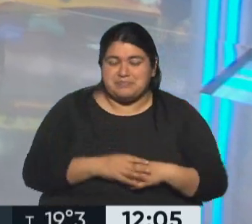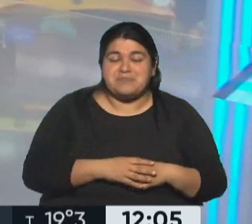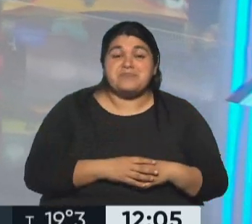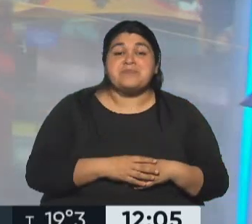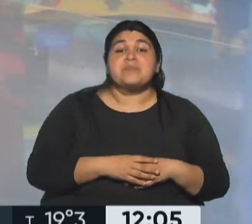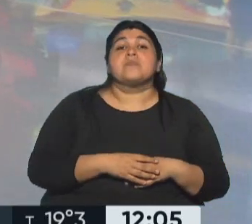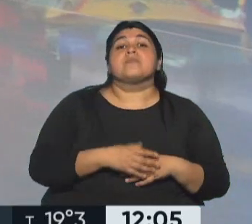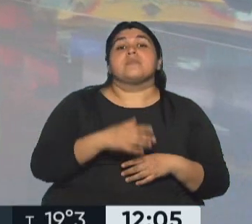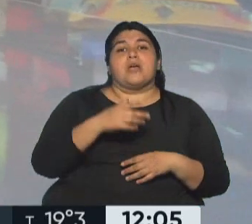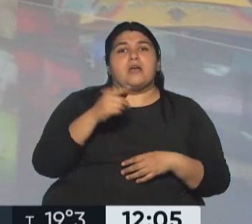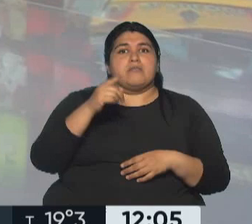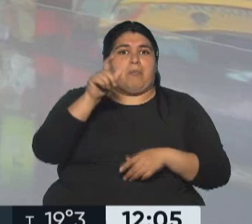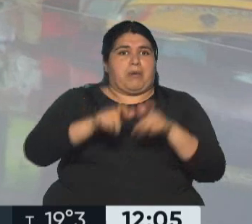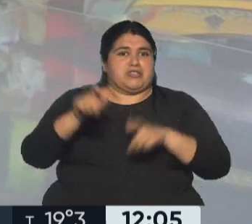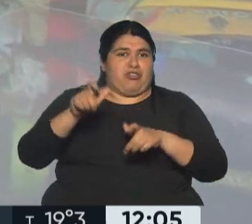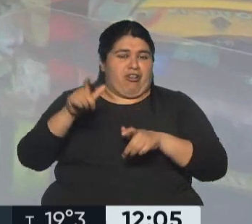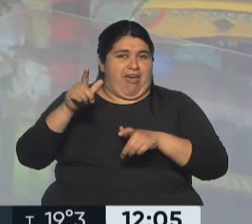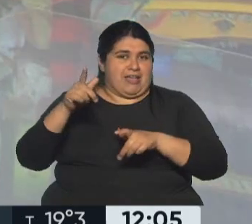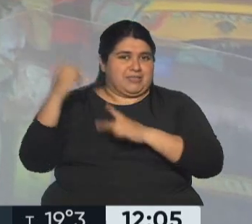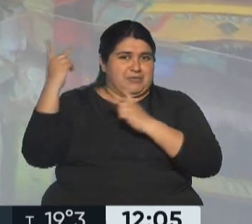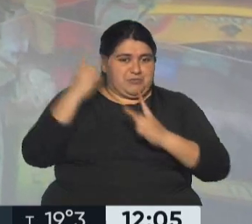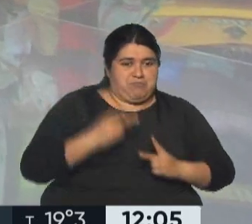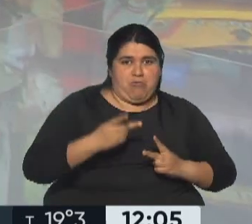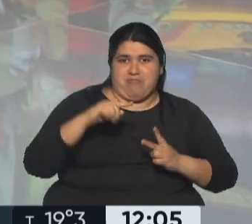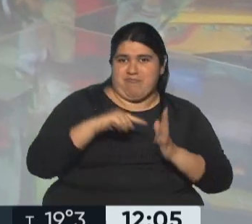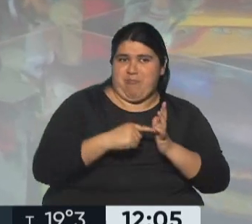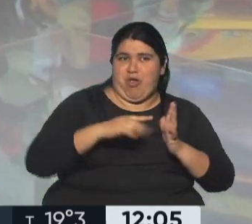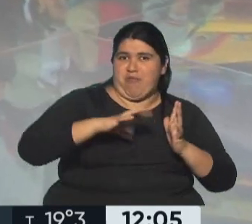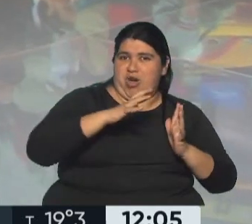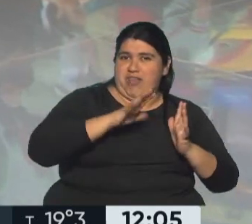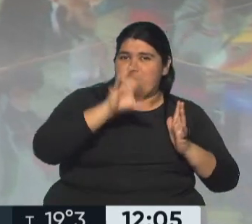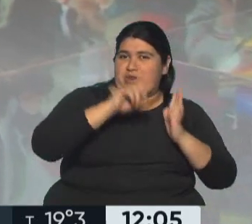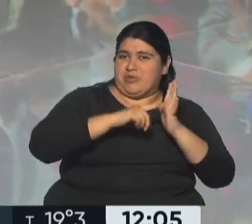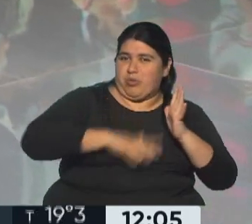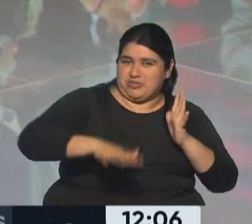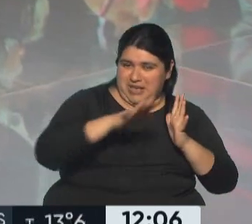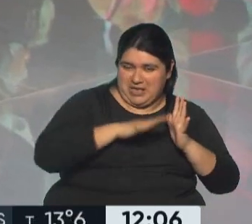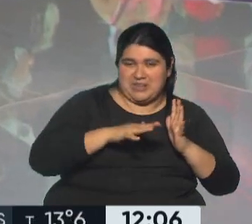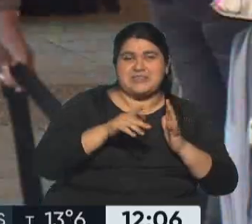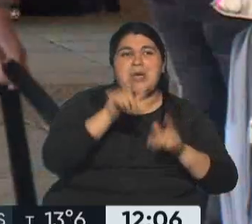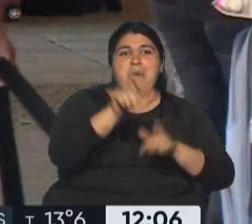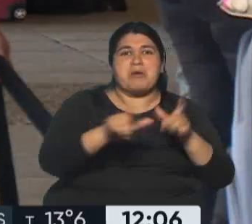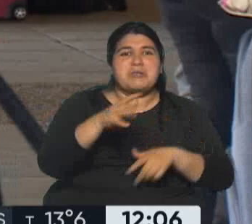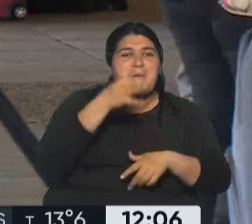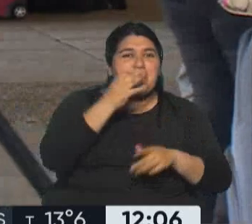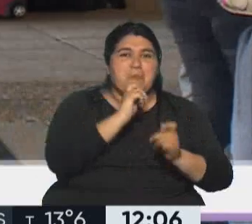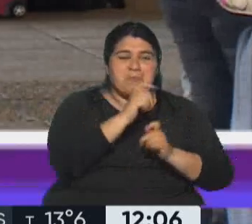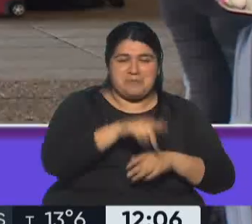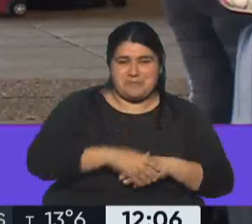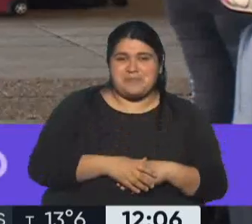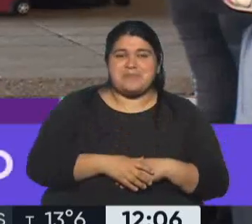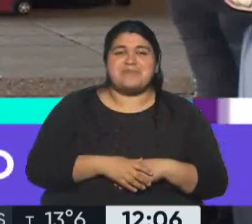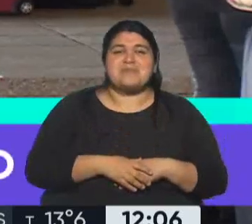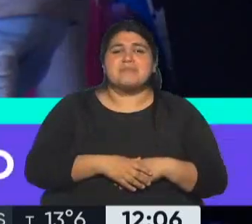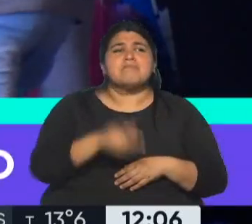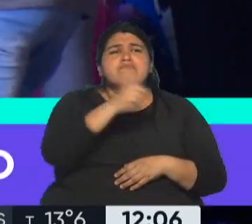del país y también los que vienen a la ciudad de Buenos Aires a hacer turismo desde el interior. Compartimos los testimonios.